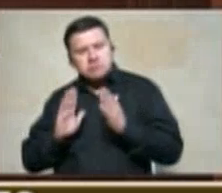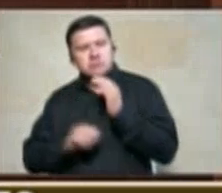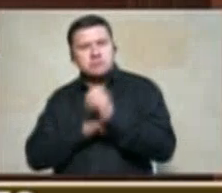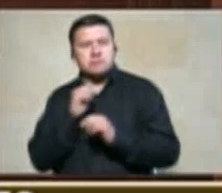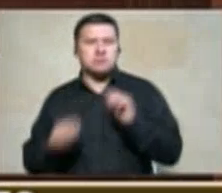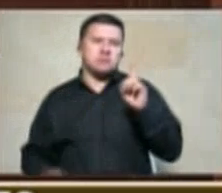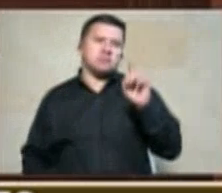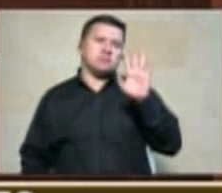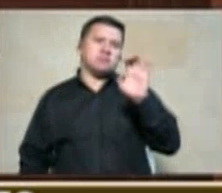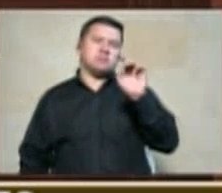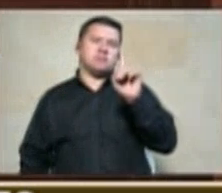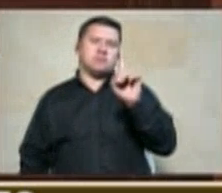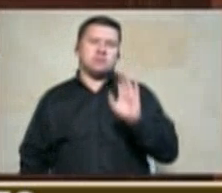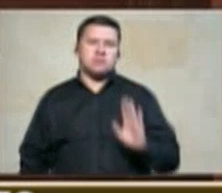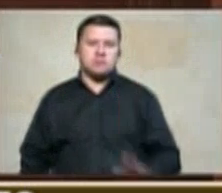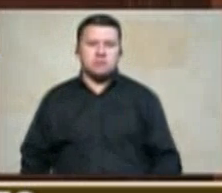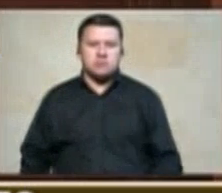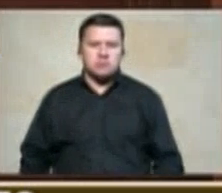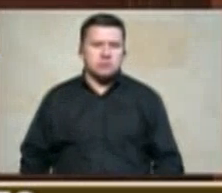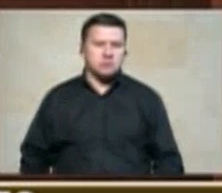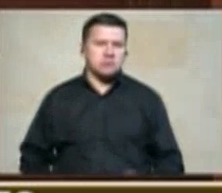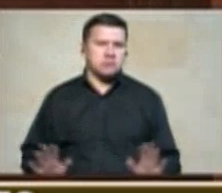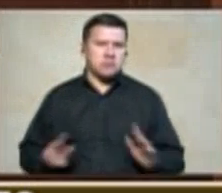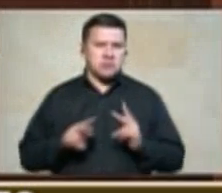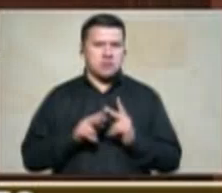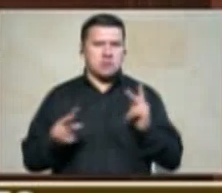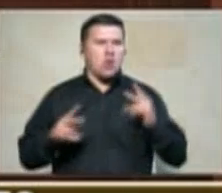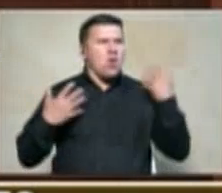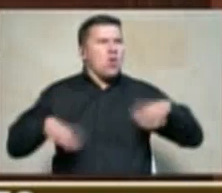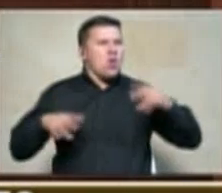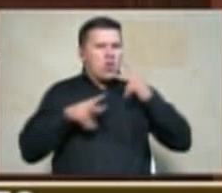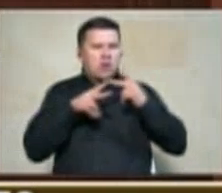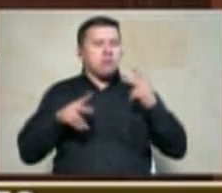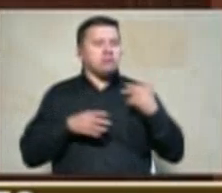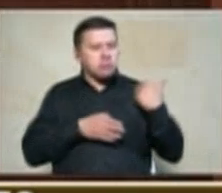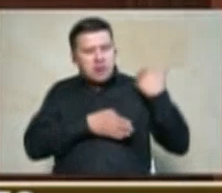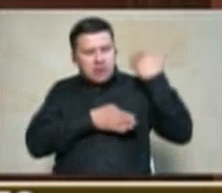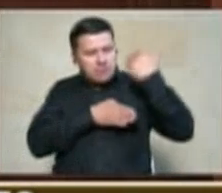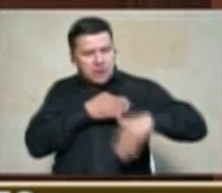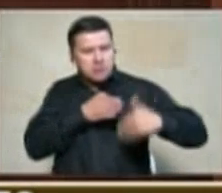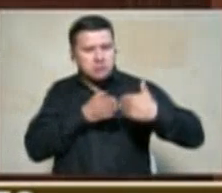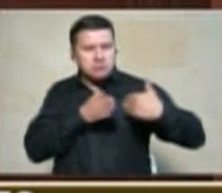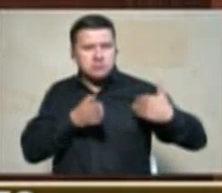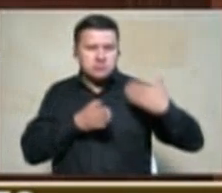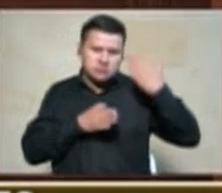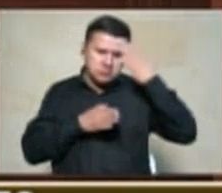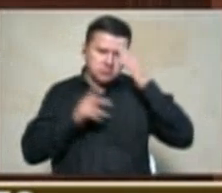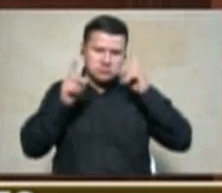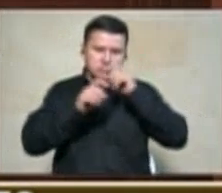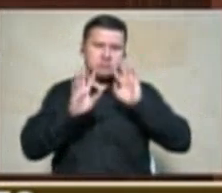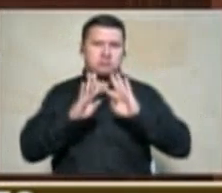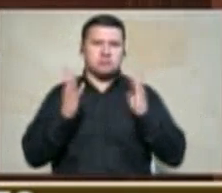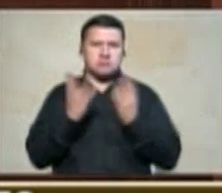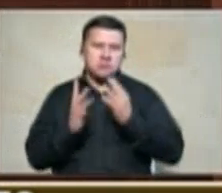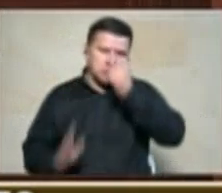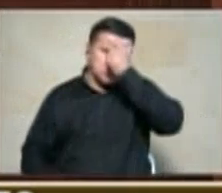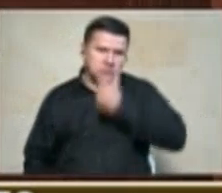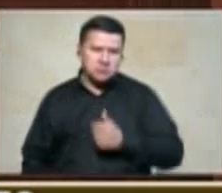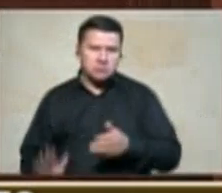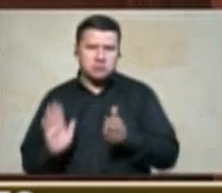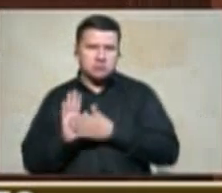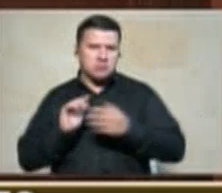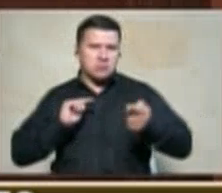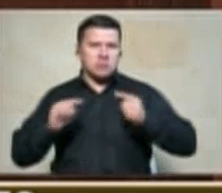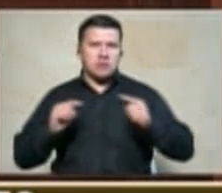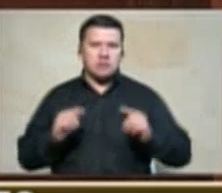de 1991. No es una fecha arbitraria, es una fecha que además en los anales del Congreso está seriamente ilustrado el